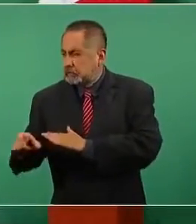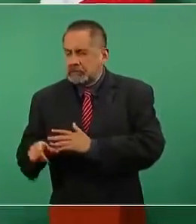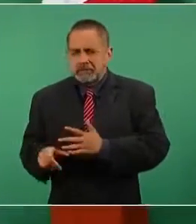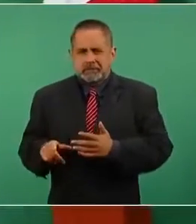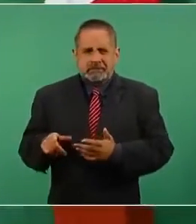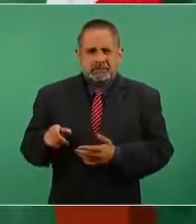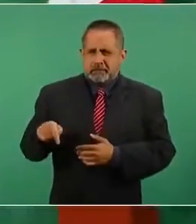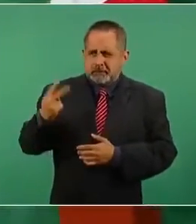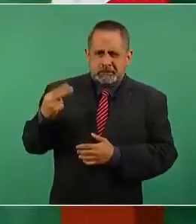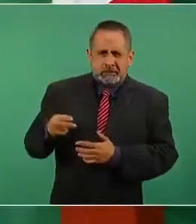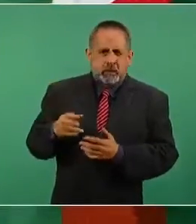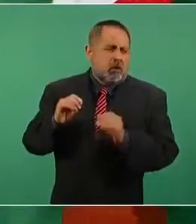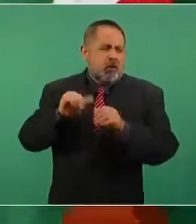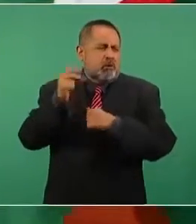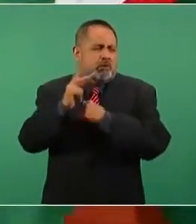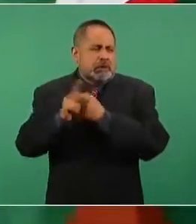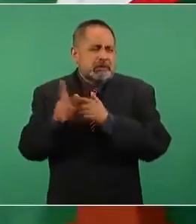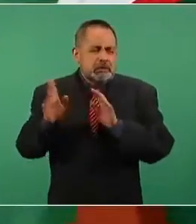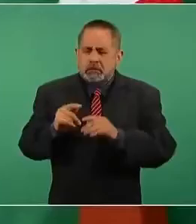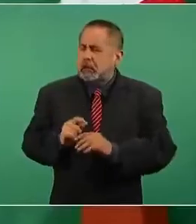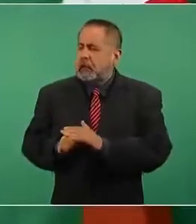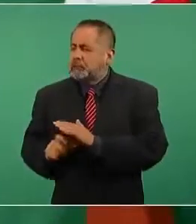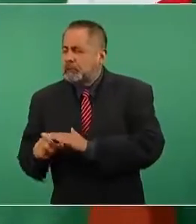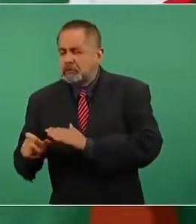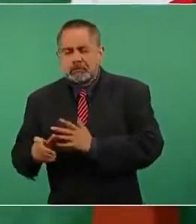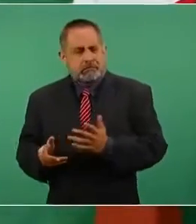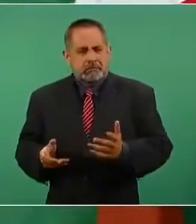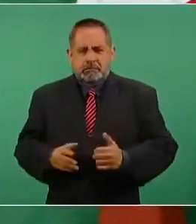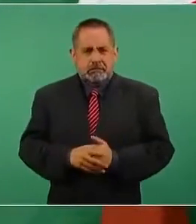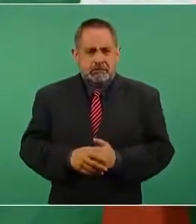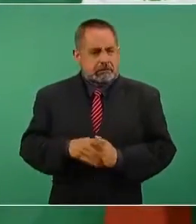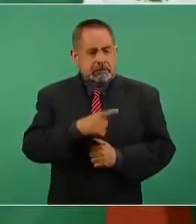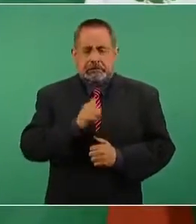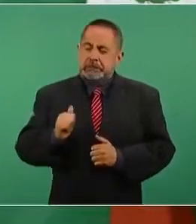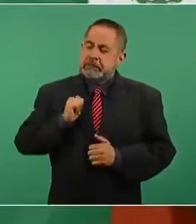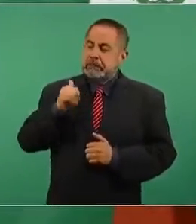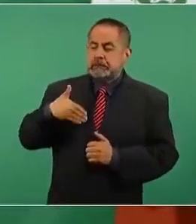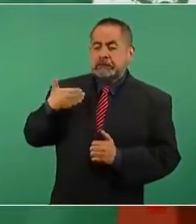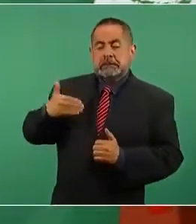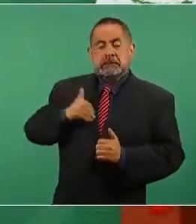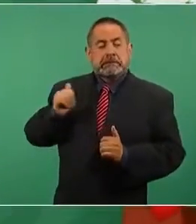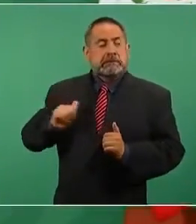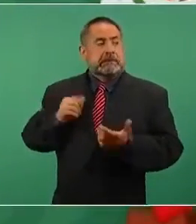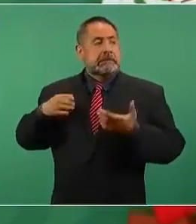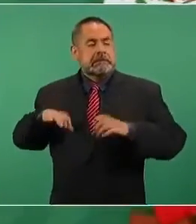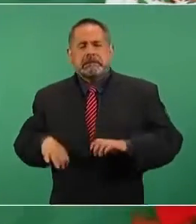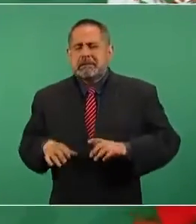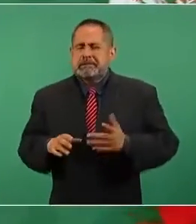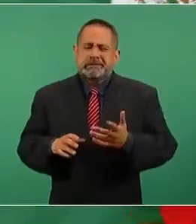de México o de otros países para obtener ganancias